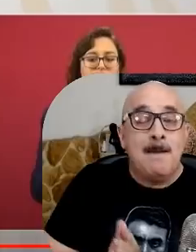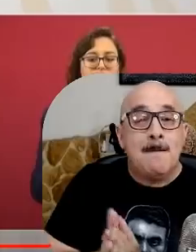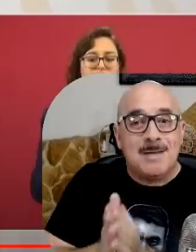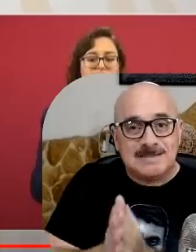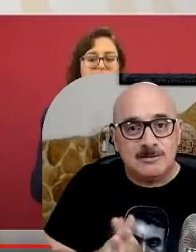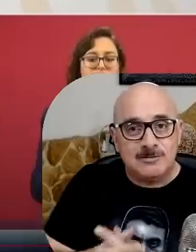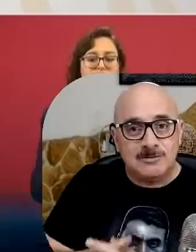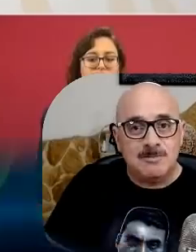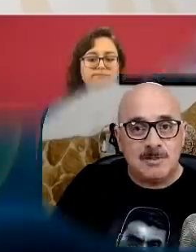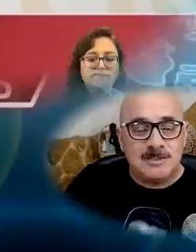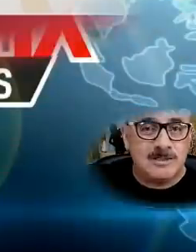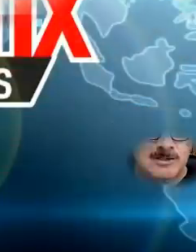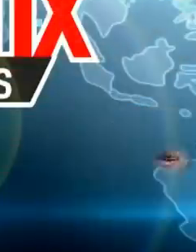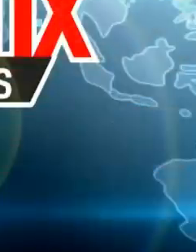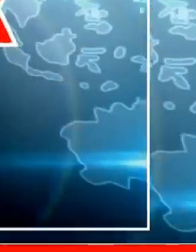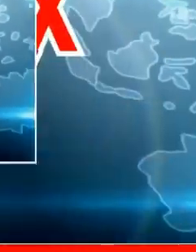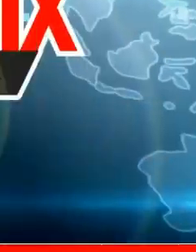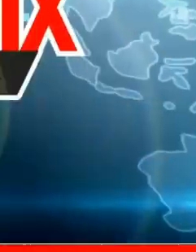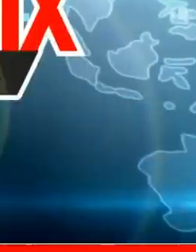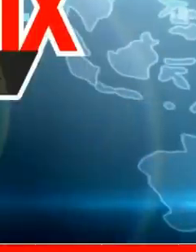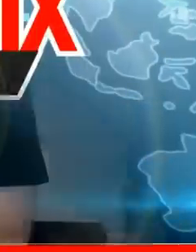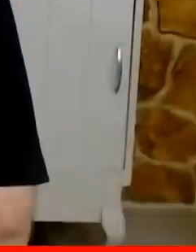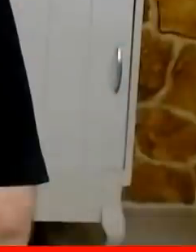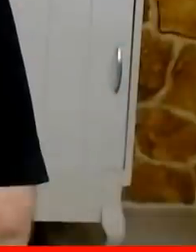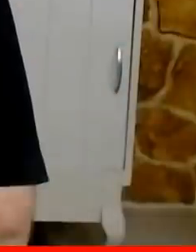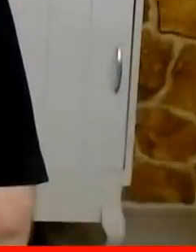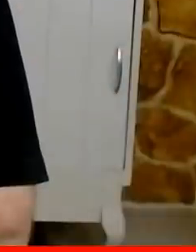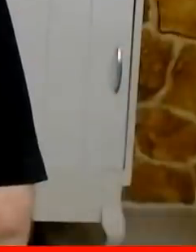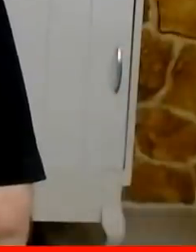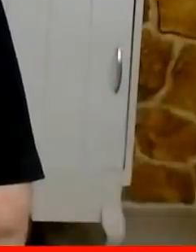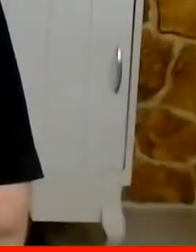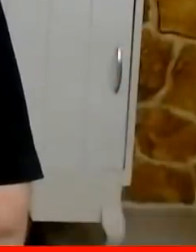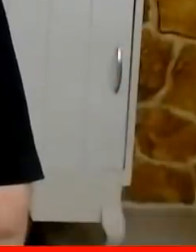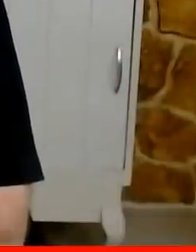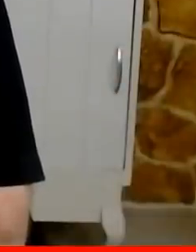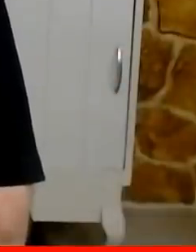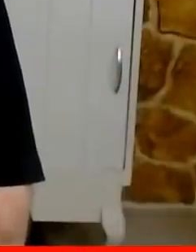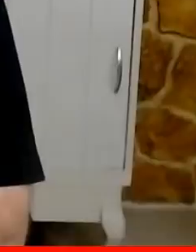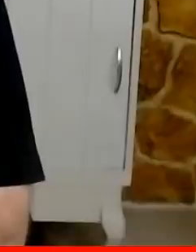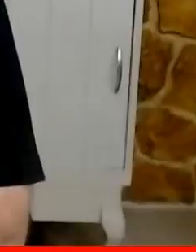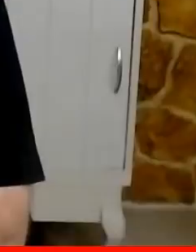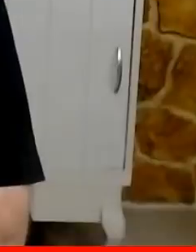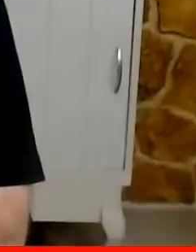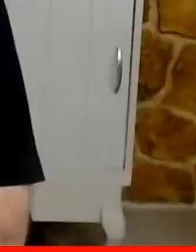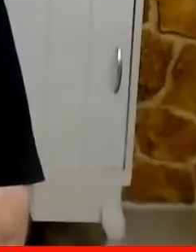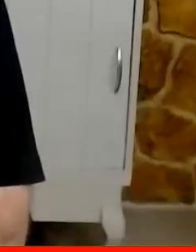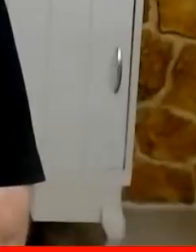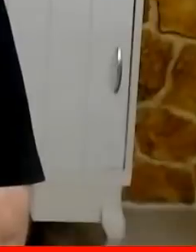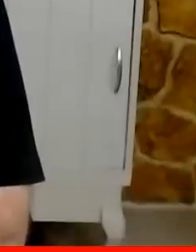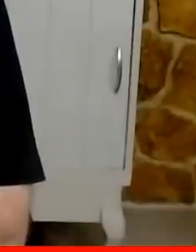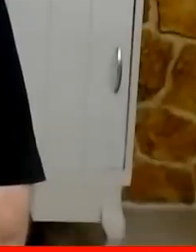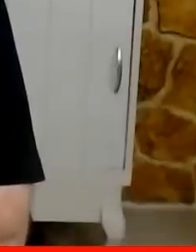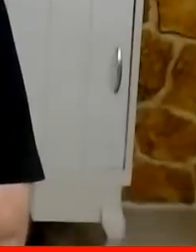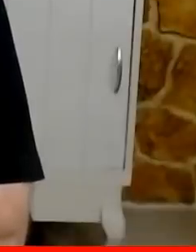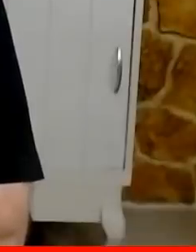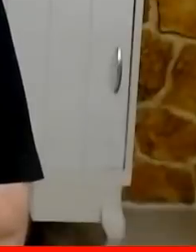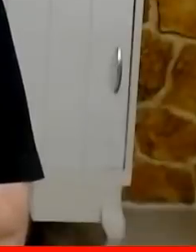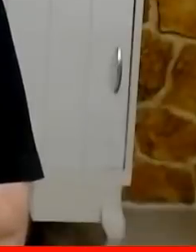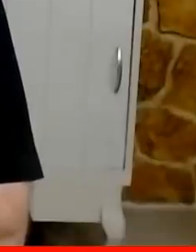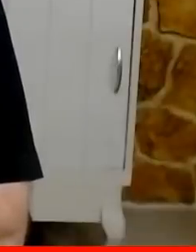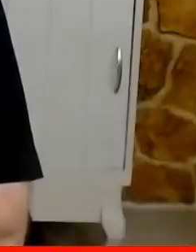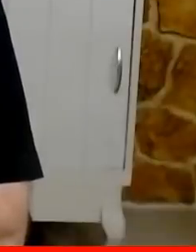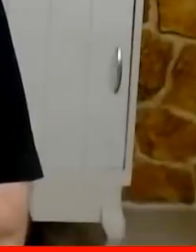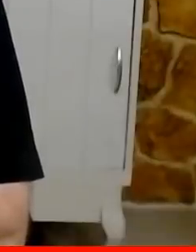ahí pasándonos sus impresiones, como Radio Búfalo, como Mickey Noticias y otros más que andan ahí, Ratita Política, por cierto,